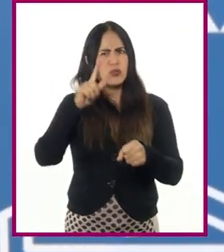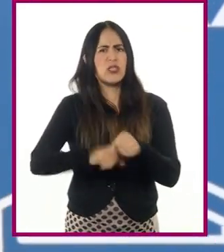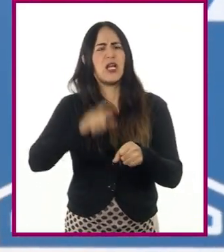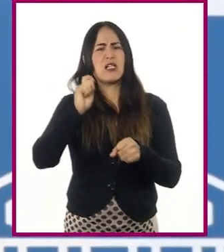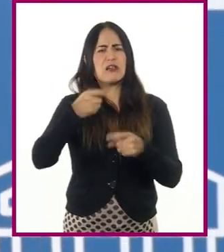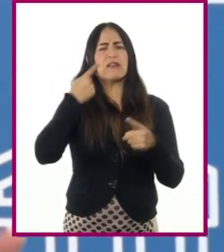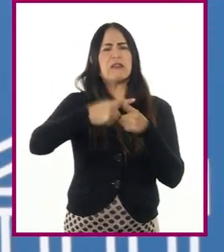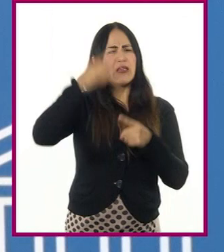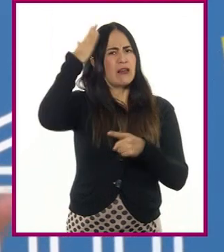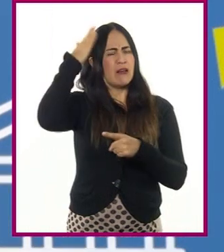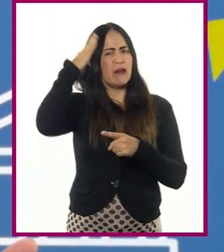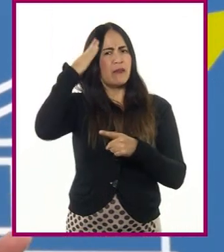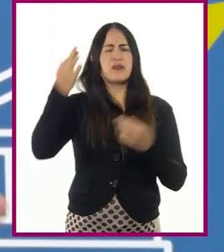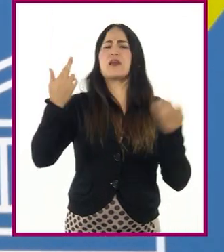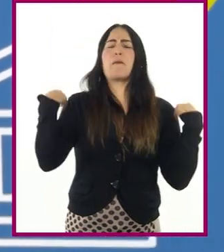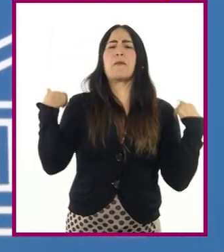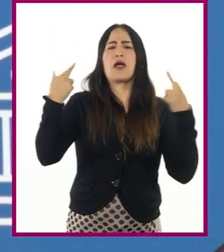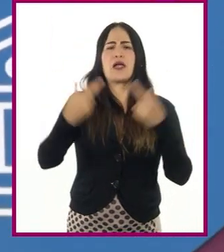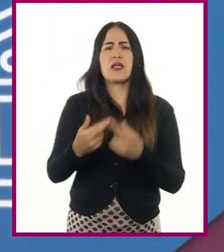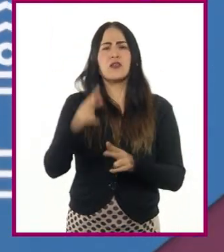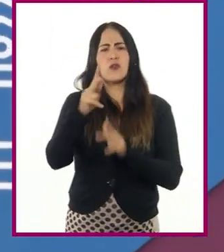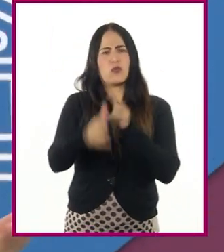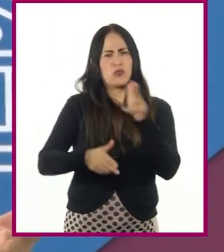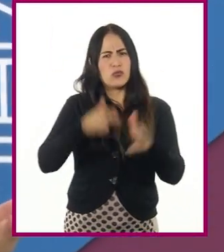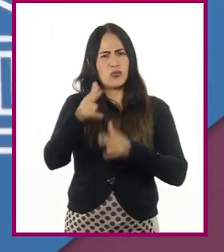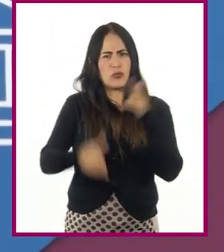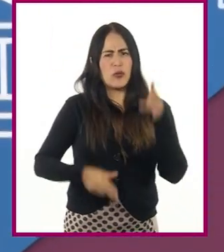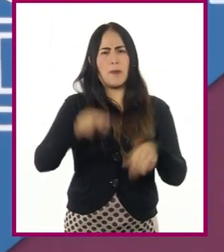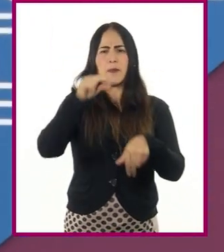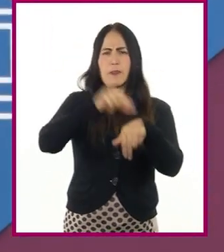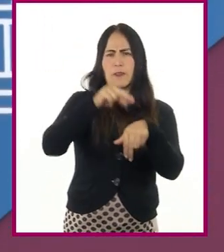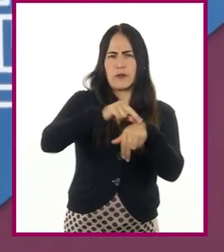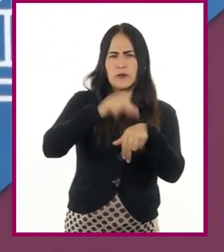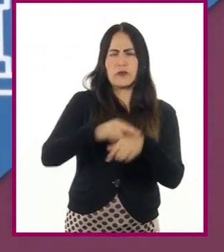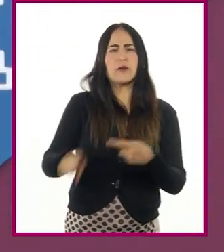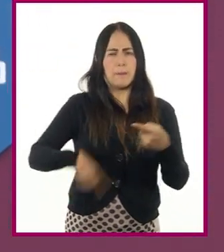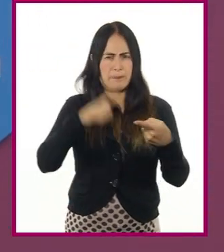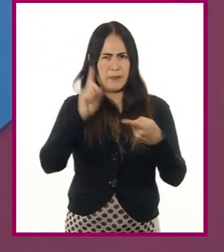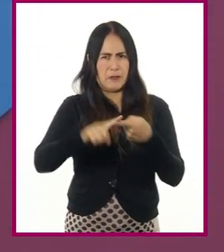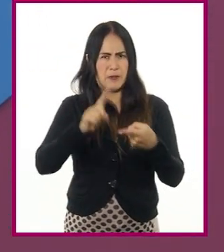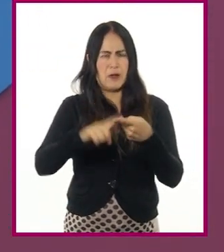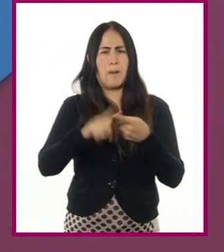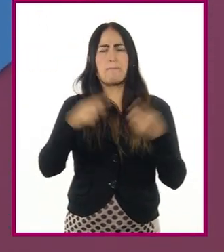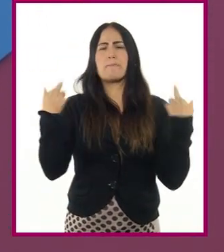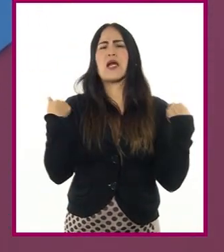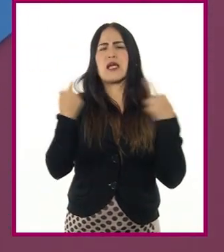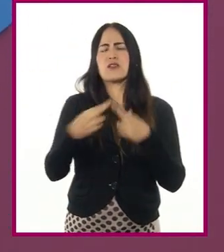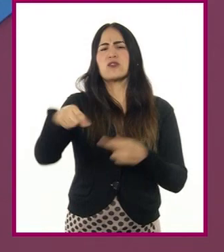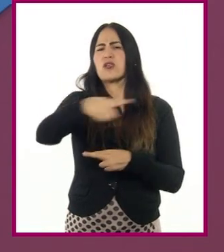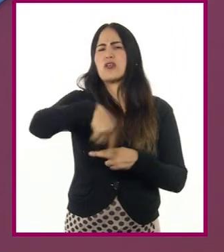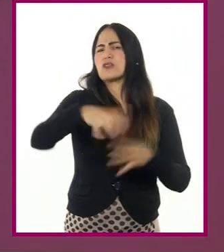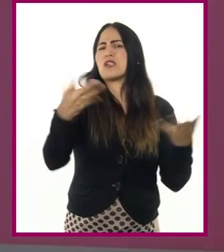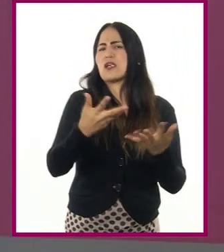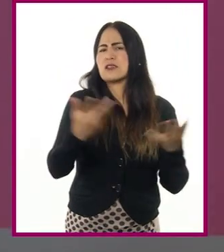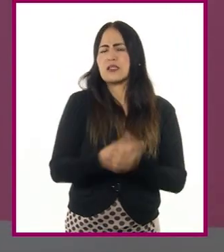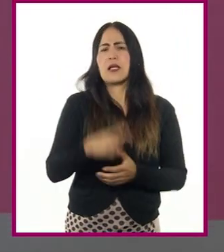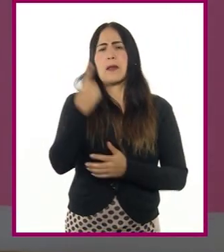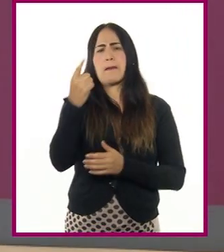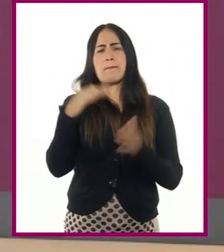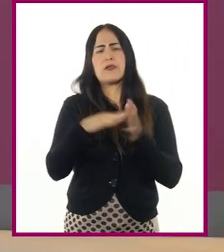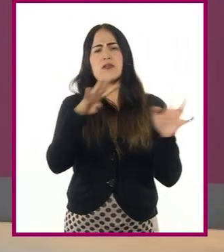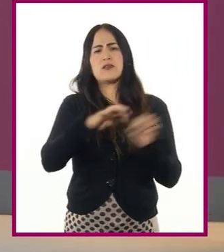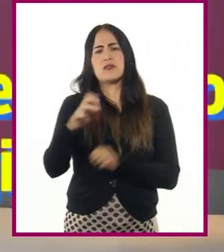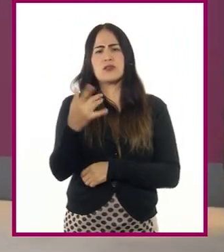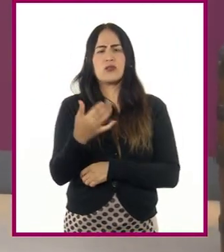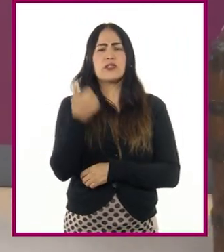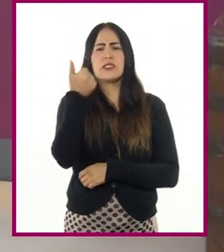maestros, ferrocarrileros y médicos. Comencemos por el movimiento magisterial. En 1956